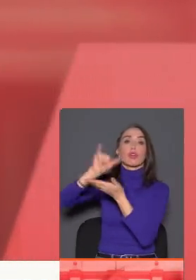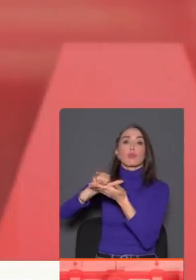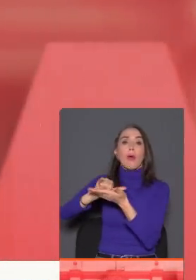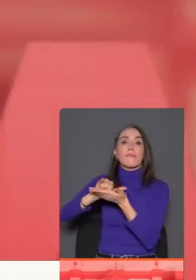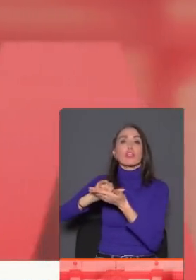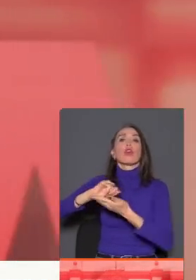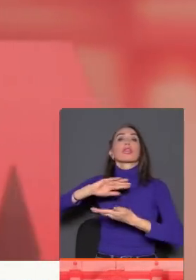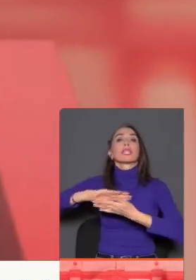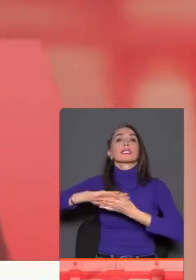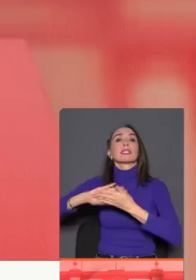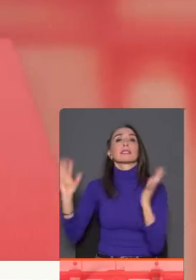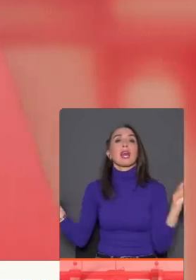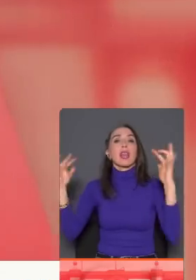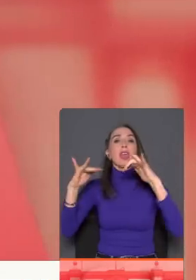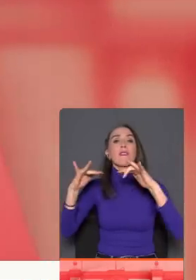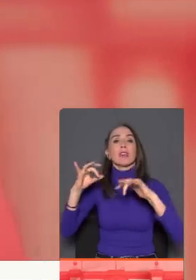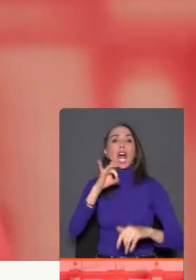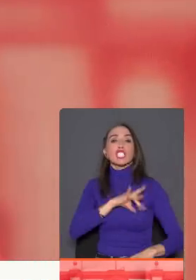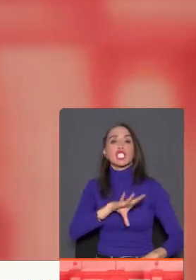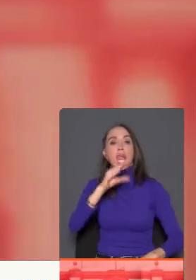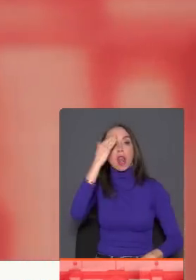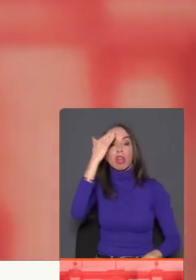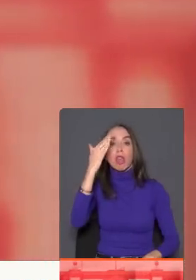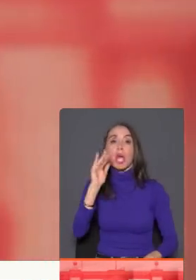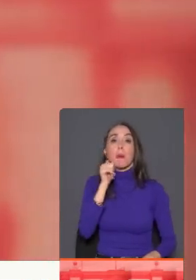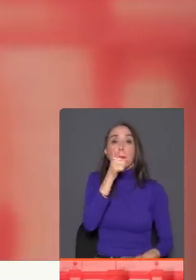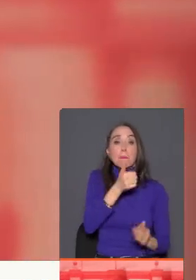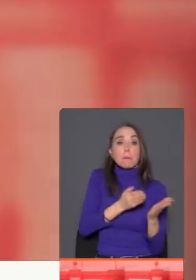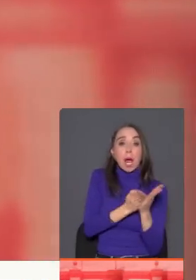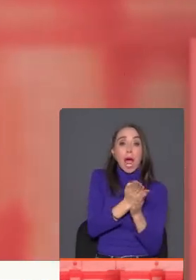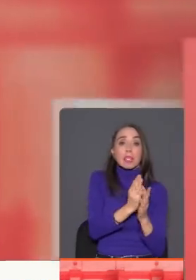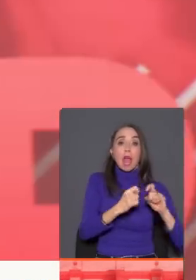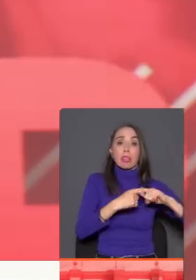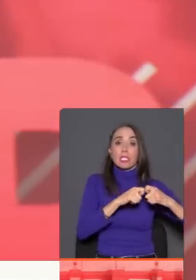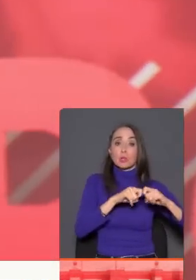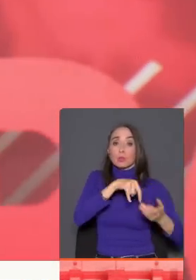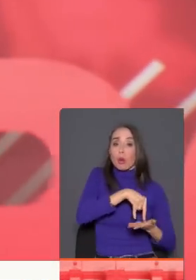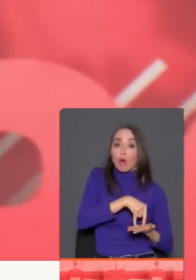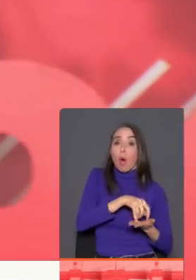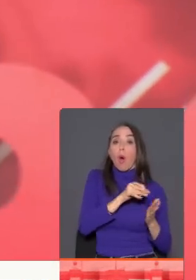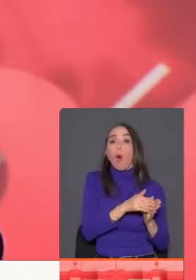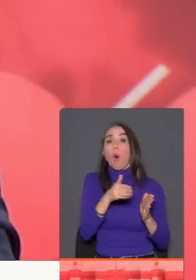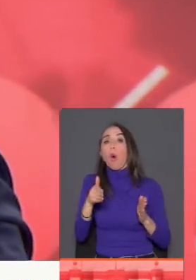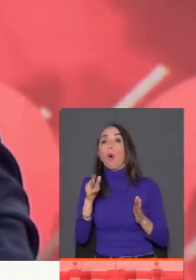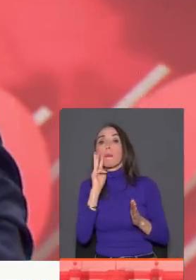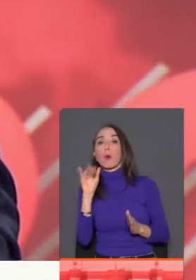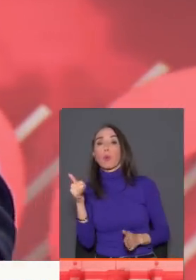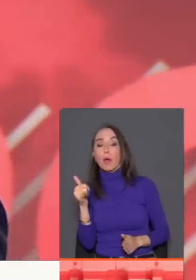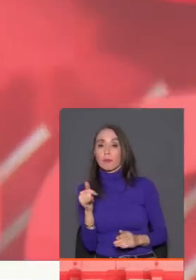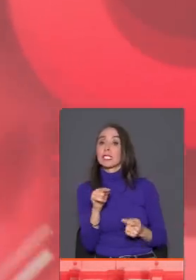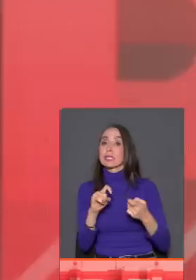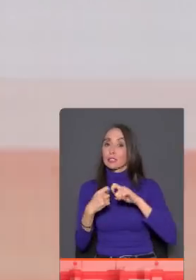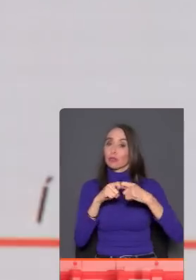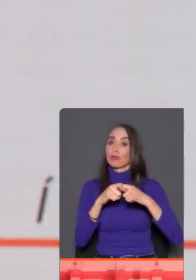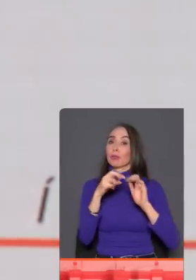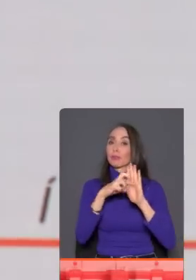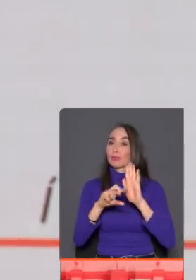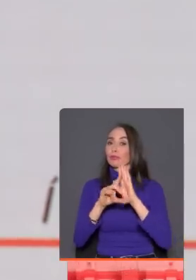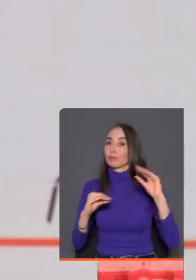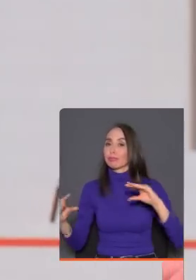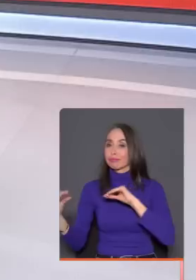así que vamos a ver si finalmente comienza mañana o va a ser hacia el jueves o bien se tomará la agenda sin duda gracias alvaro buenas